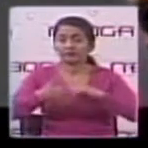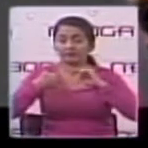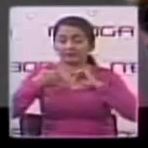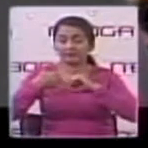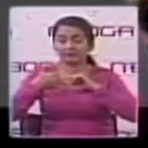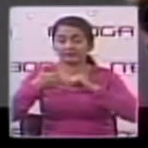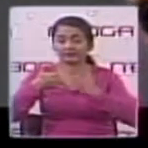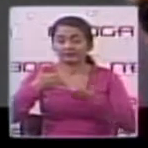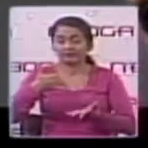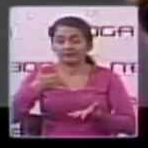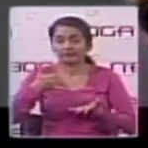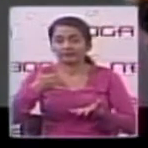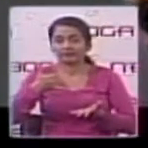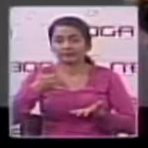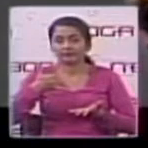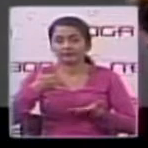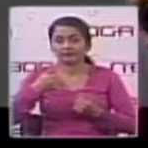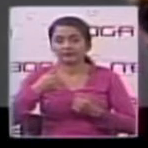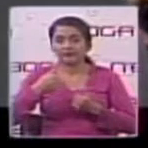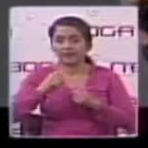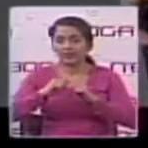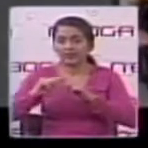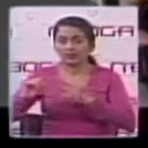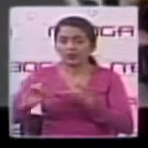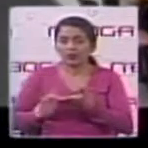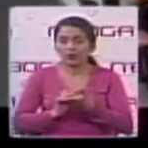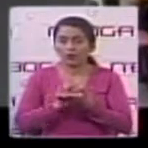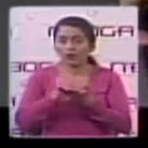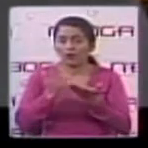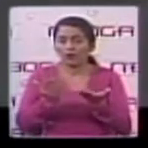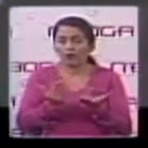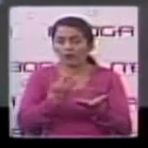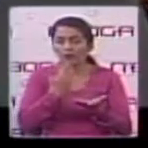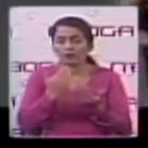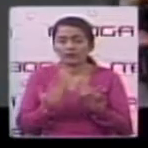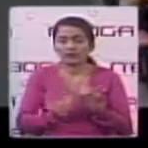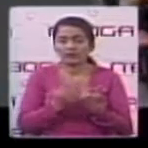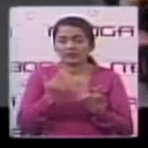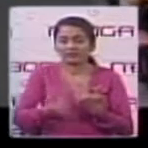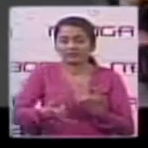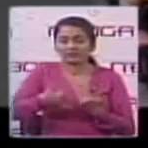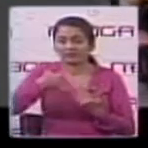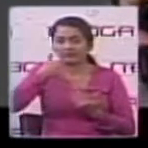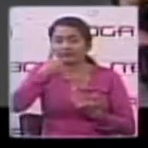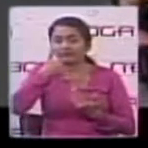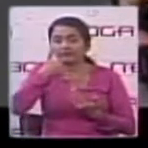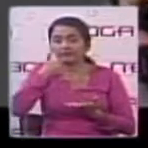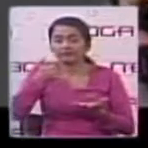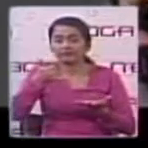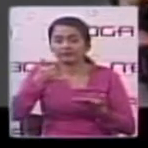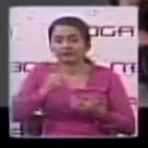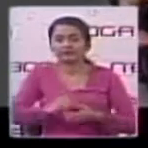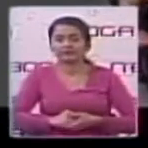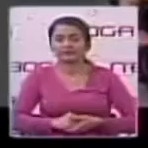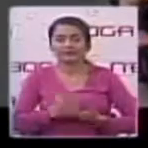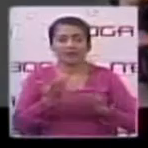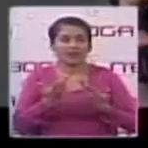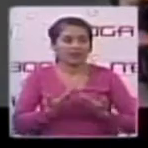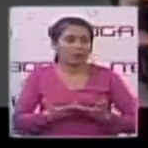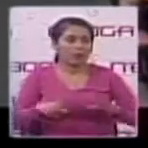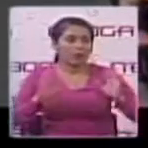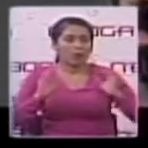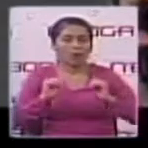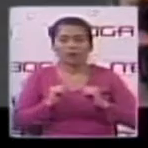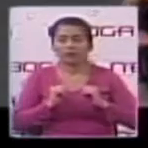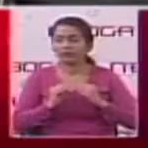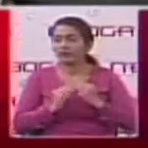uso de dispositivos móviles, ¿no? De la comunicación móvil para enriquecer las experiencias con el